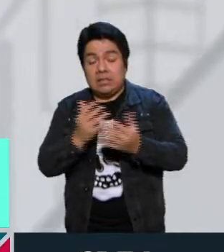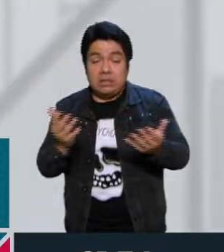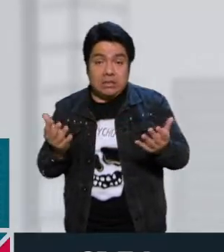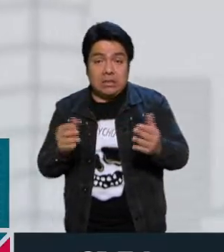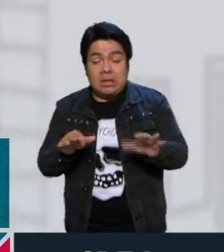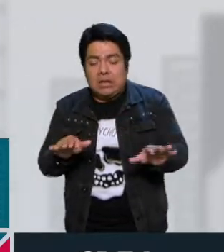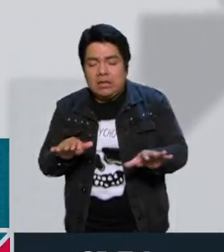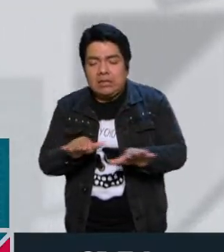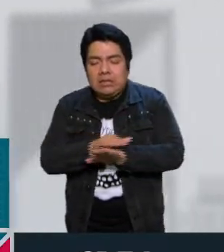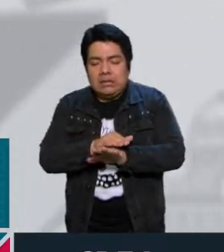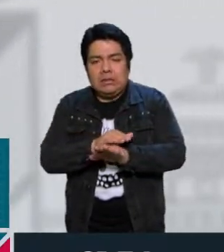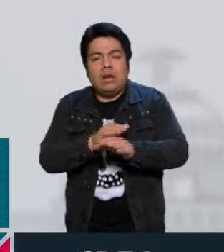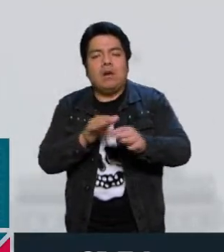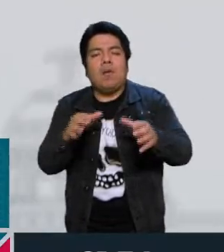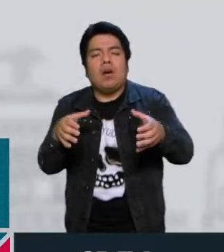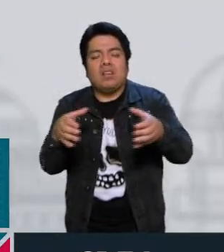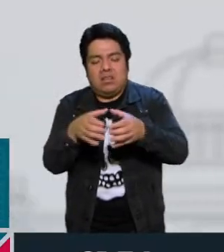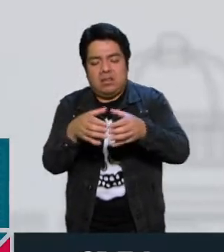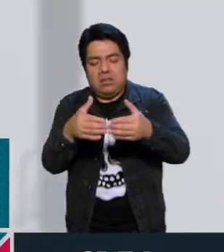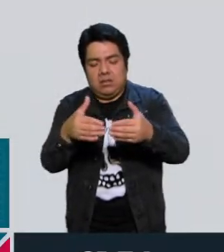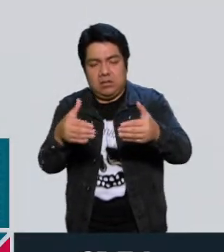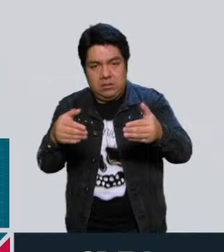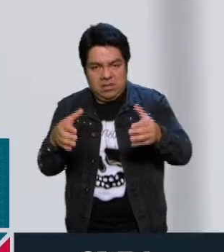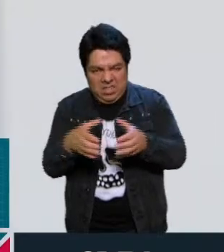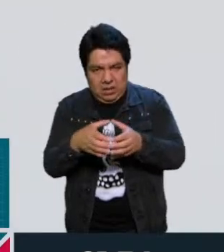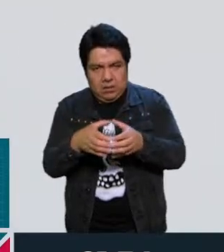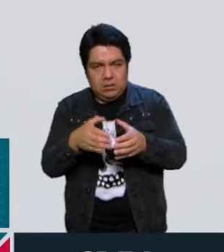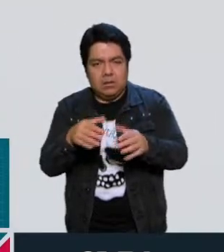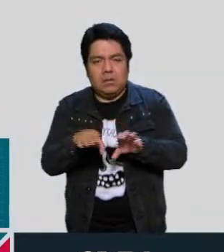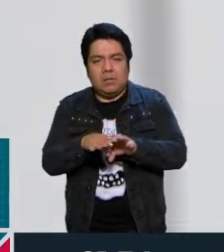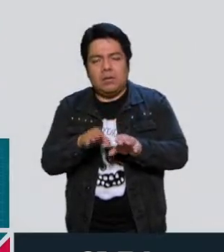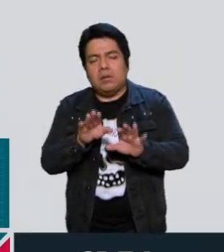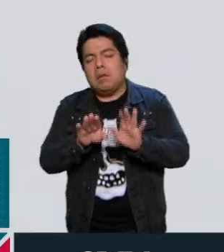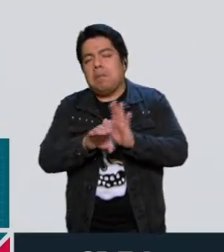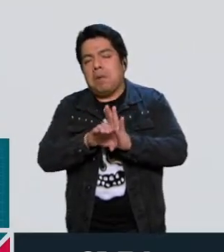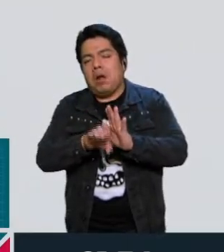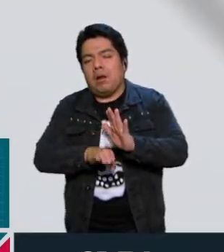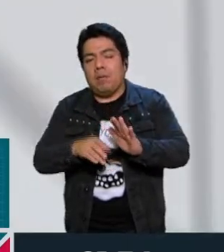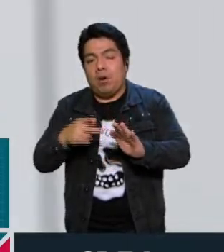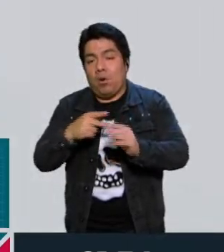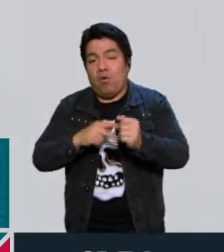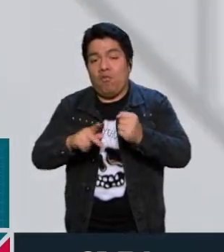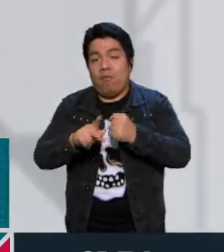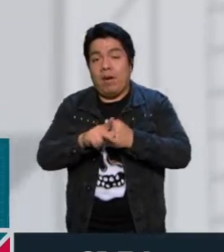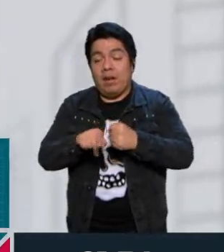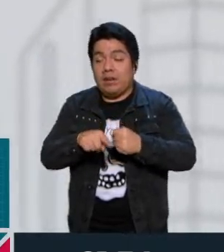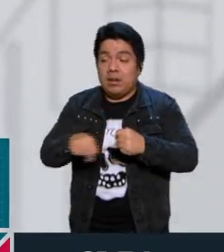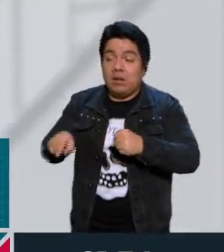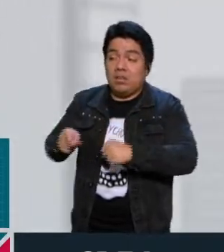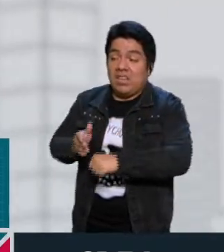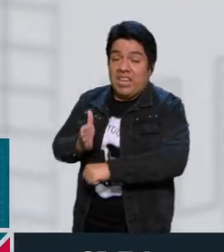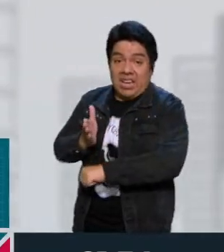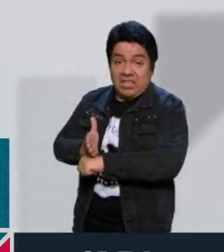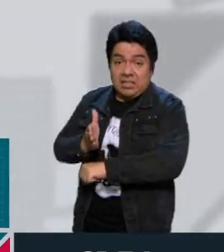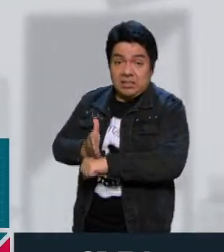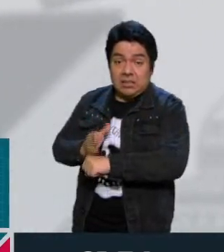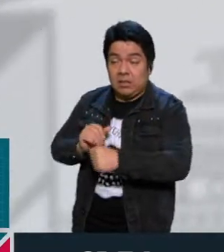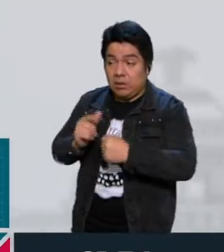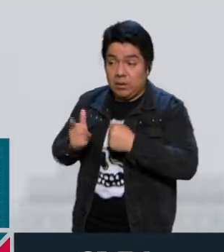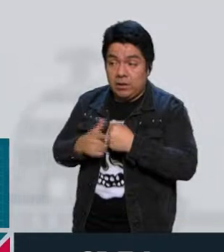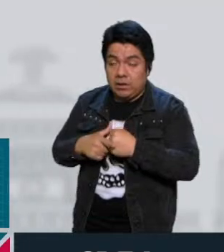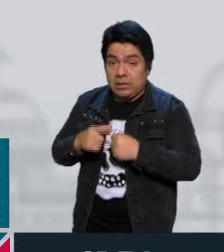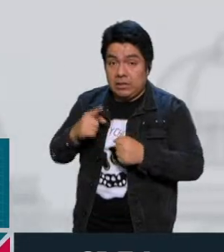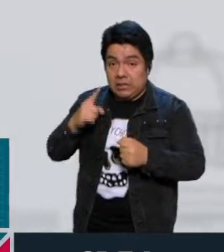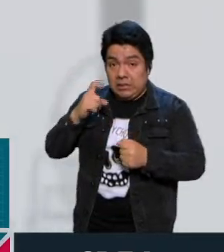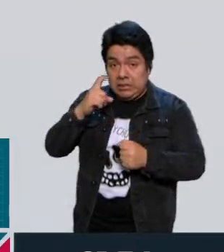convierte en una especie de blindaje para cuando un país quiere sancionar o quiere perjudicar a su socio, pues es muy difícil